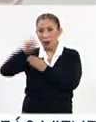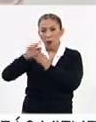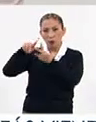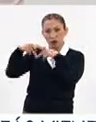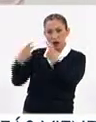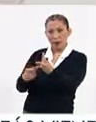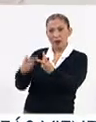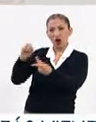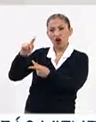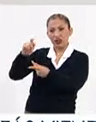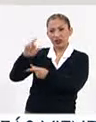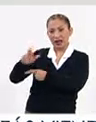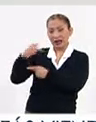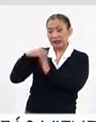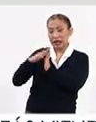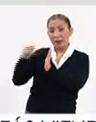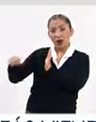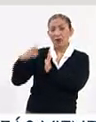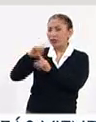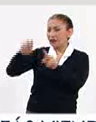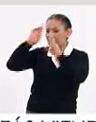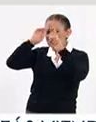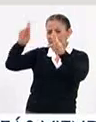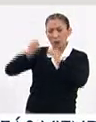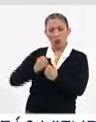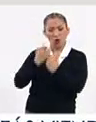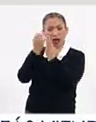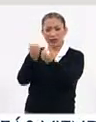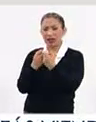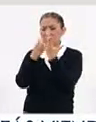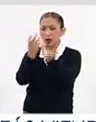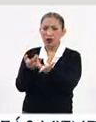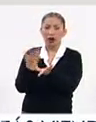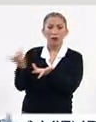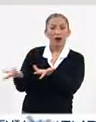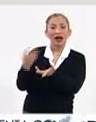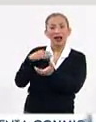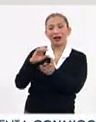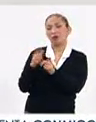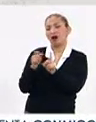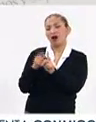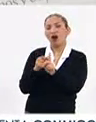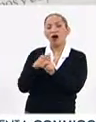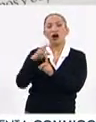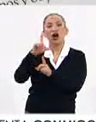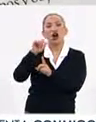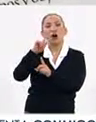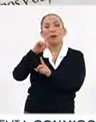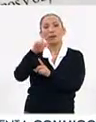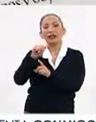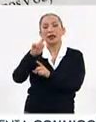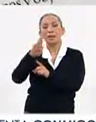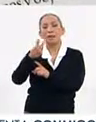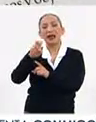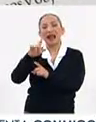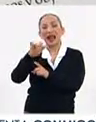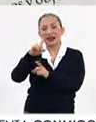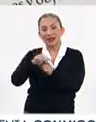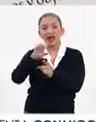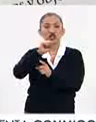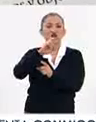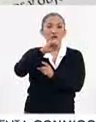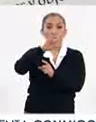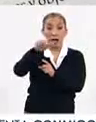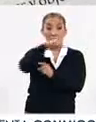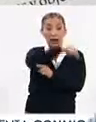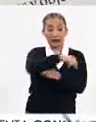Oden. Eso es lleno de homenajes poéticos, imitaciones de López Velarde, de Sor Juana. Este folletito lo publicó una editorial